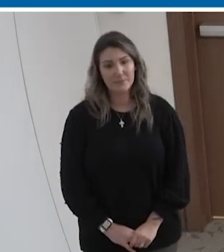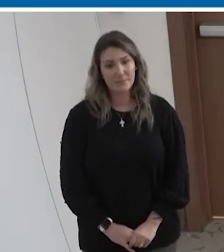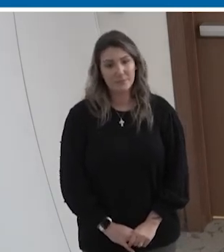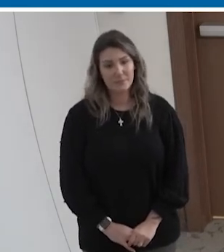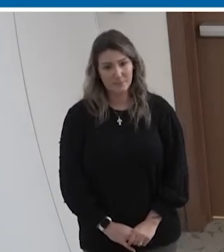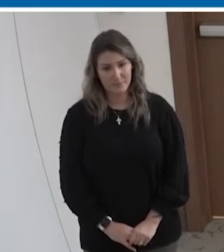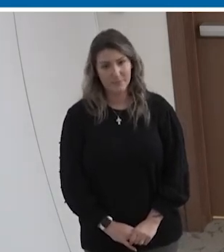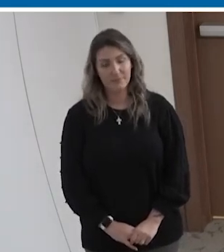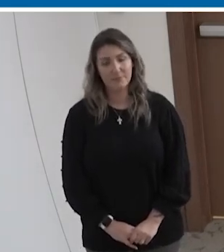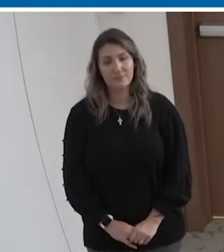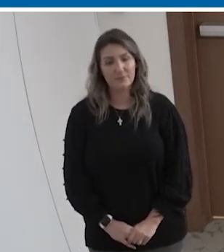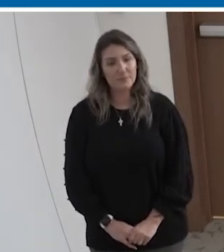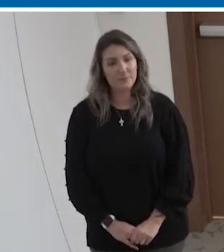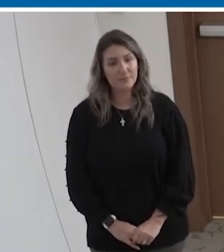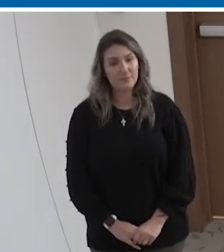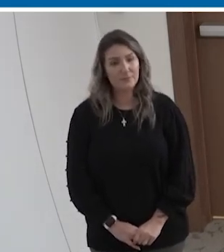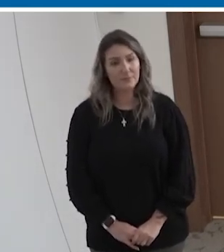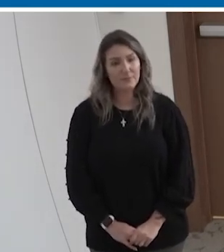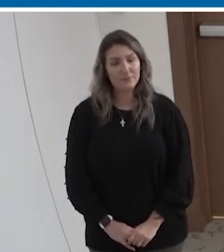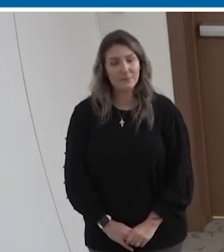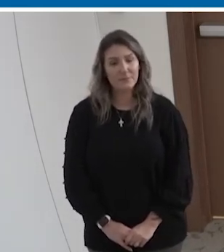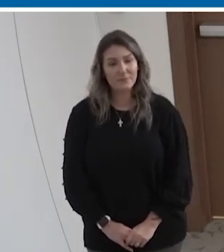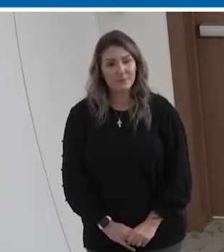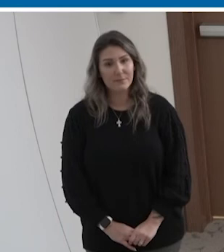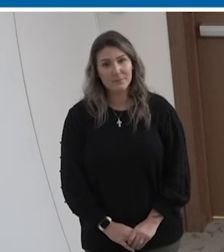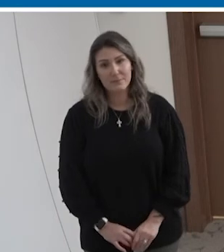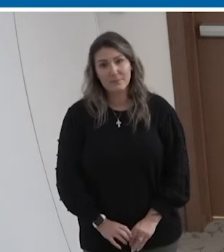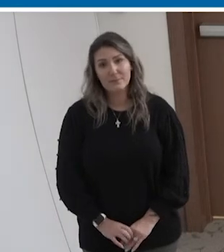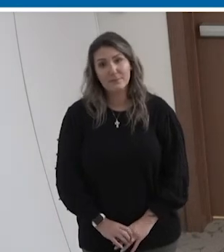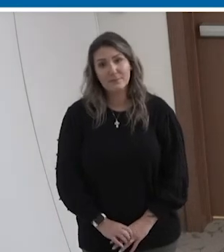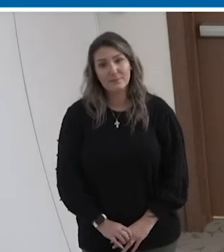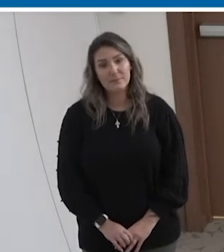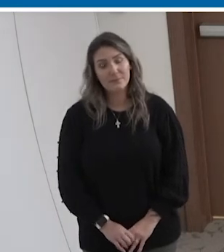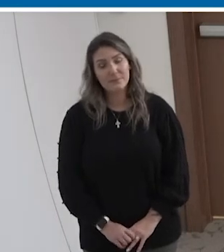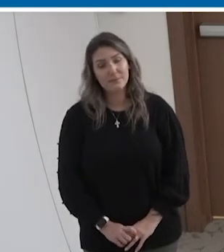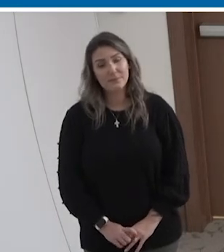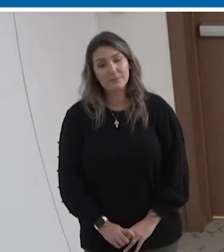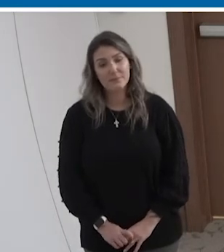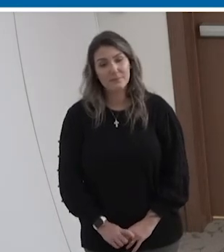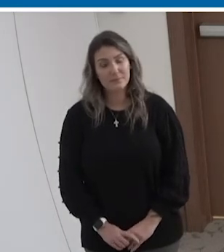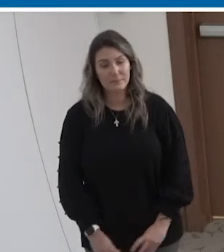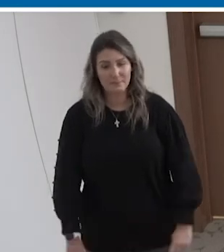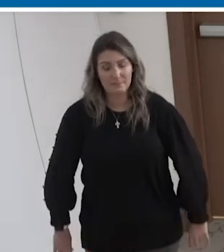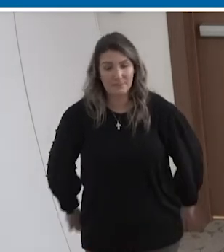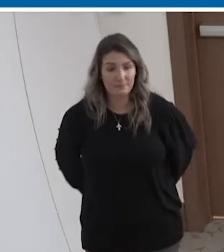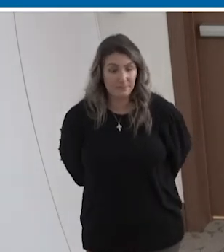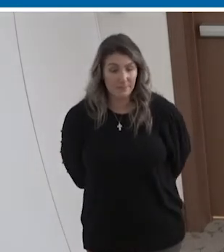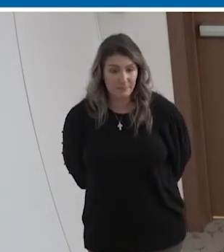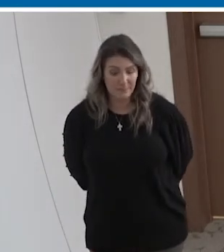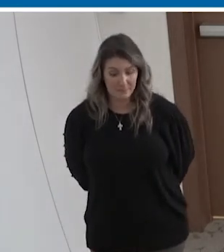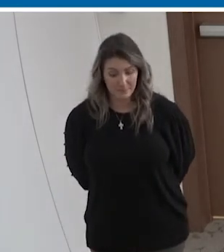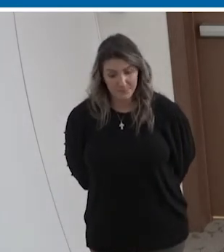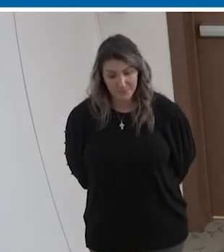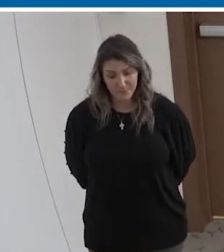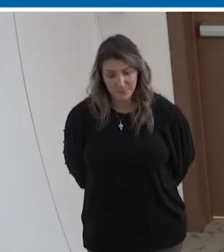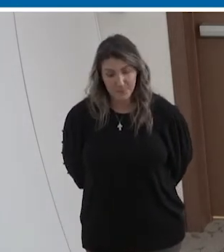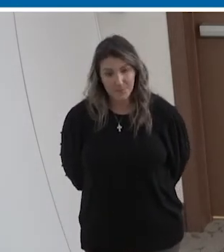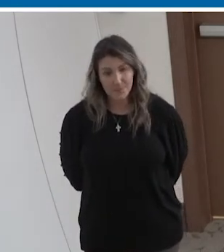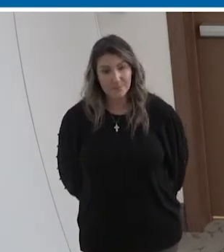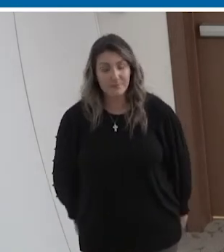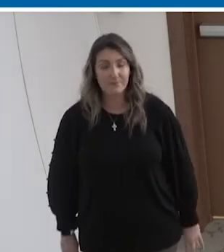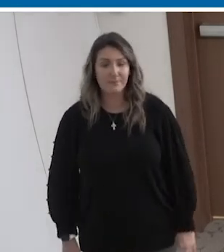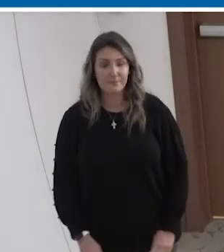son más propensos a no tener enfermarse con el COVID que aquellos que se enfermaron y no recibieron la